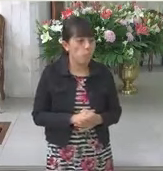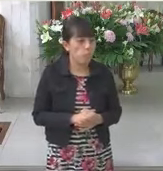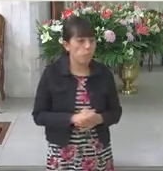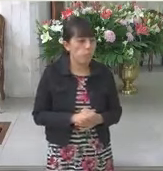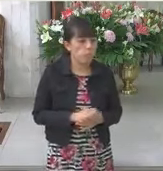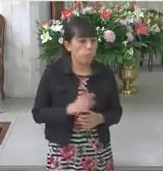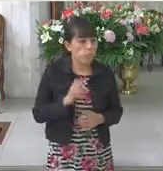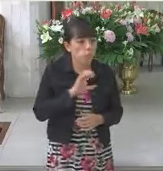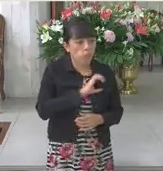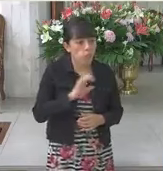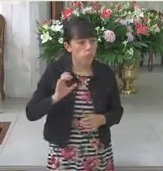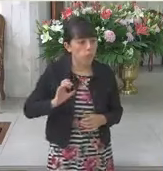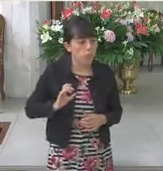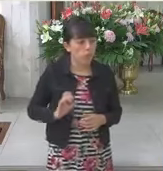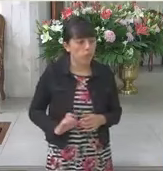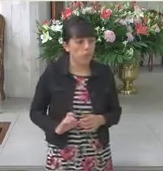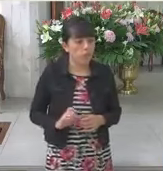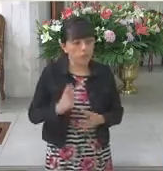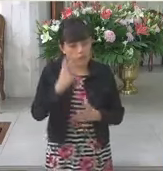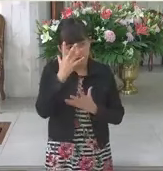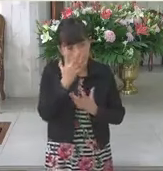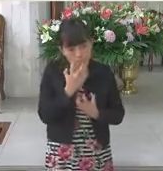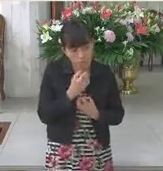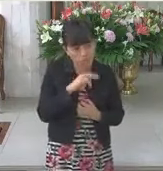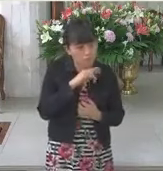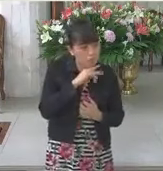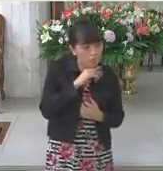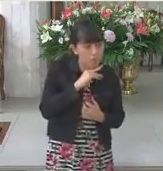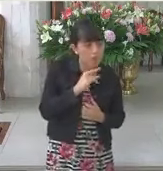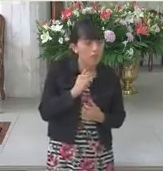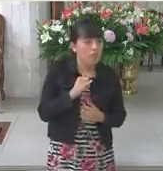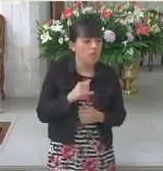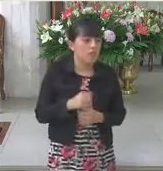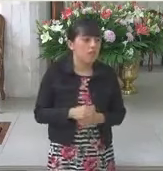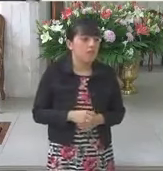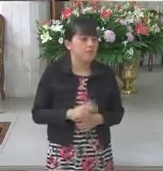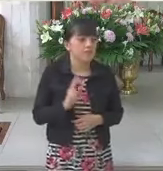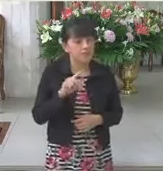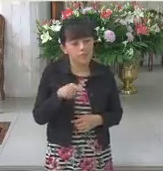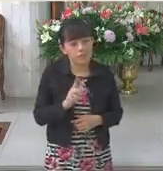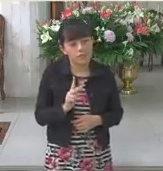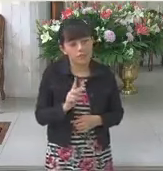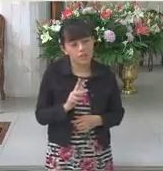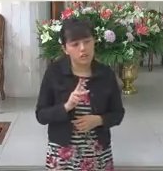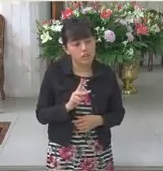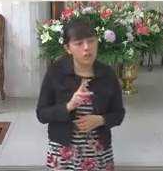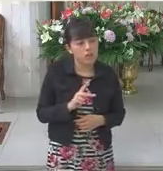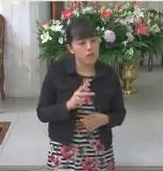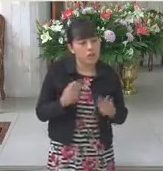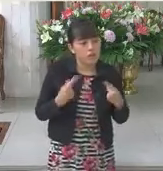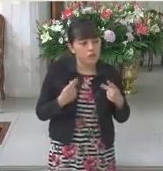tener y ellos llaman las mejores cosas de la vida a las drogas